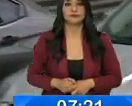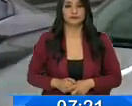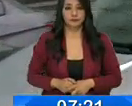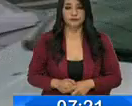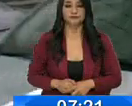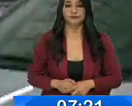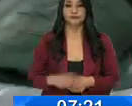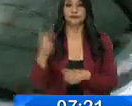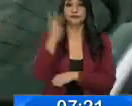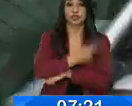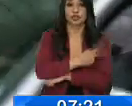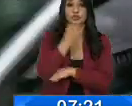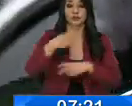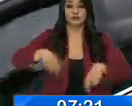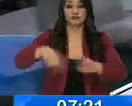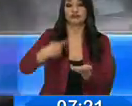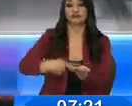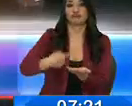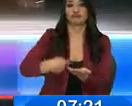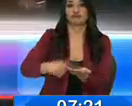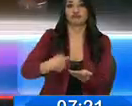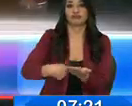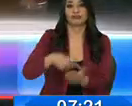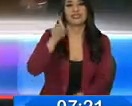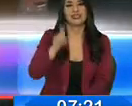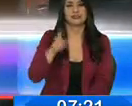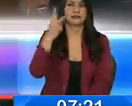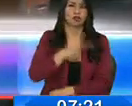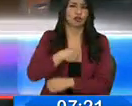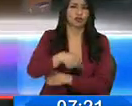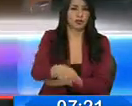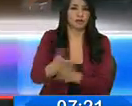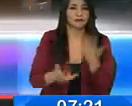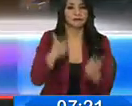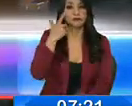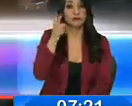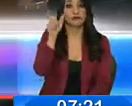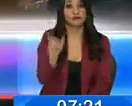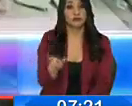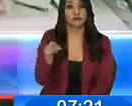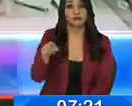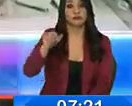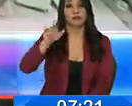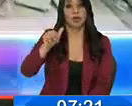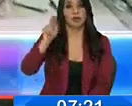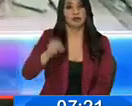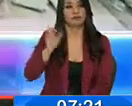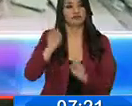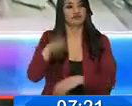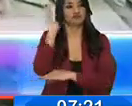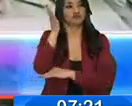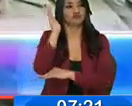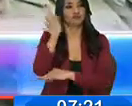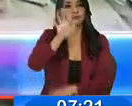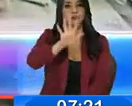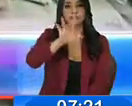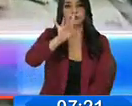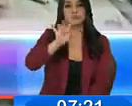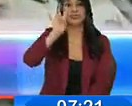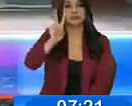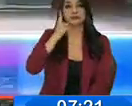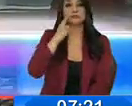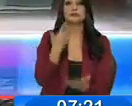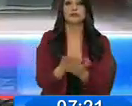Segundo día de audiencia y posiblemente se necesiten dos más para que la fiscal general del Estado, Diana Salazar, pueda exponer los 587 elementos